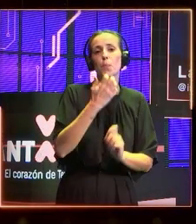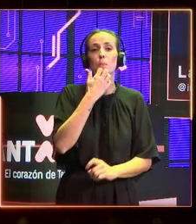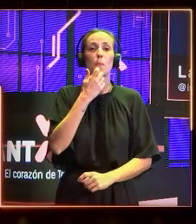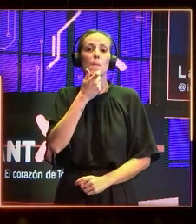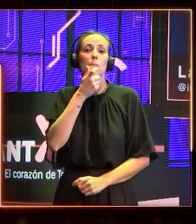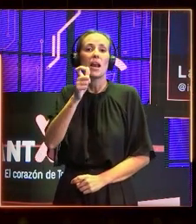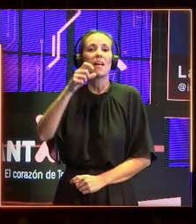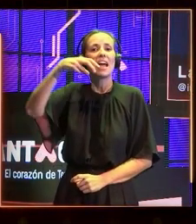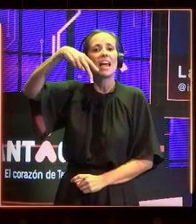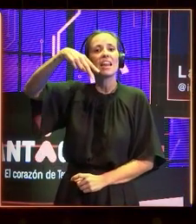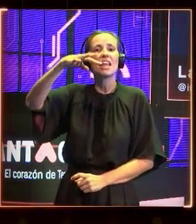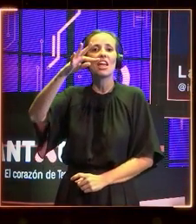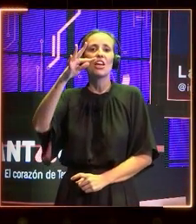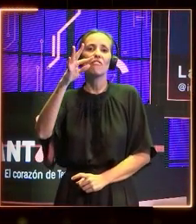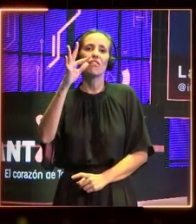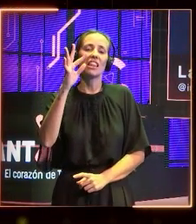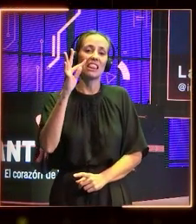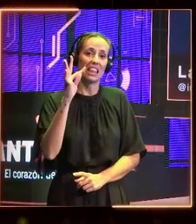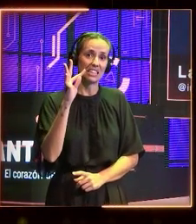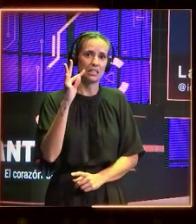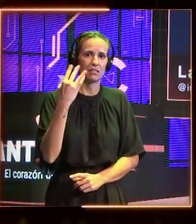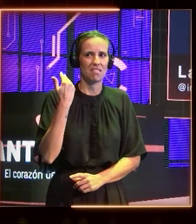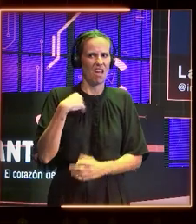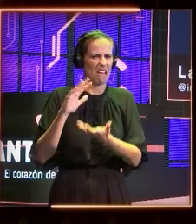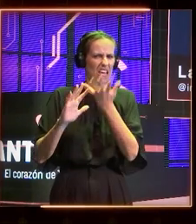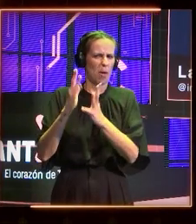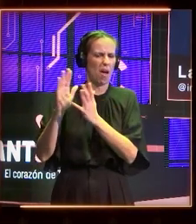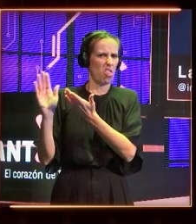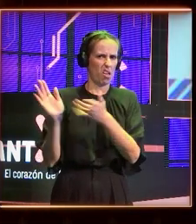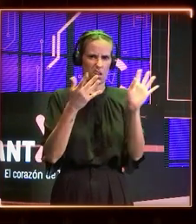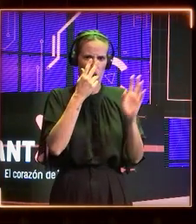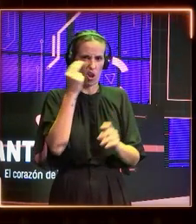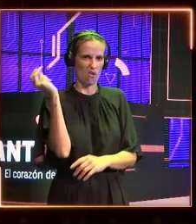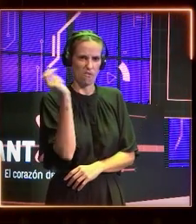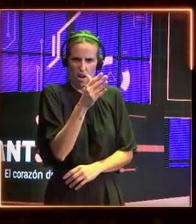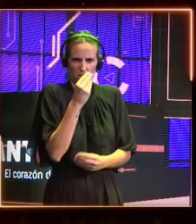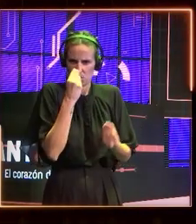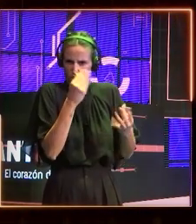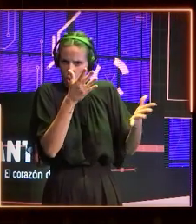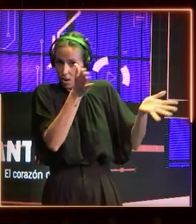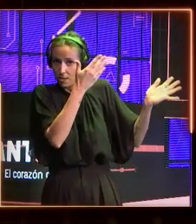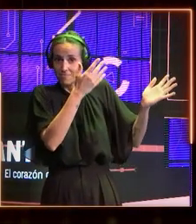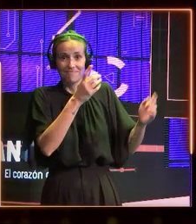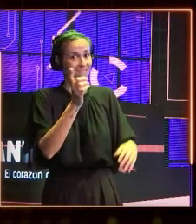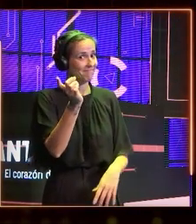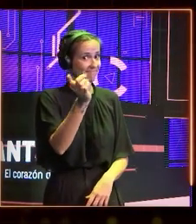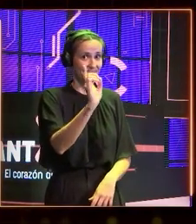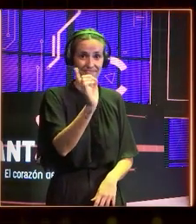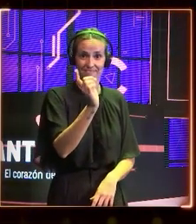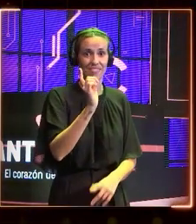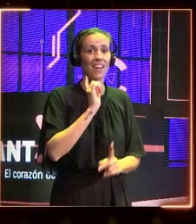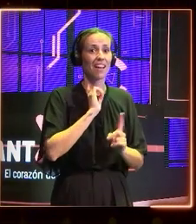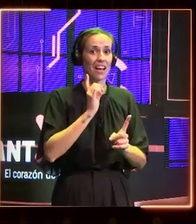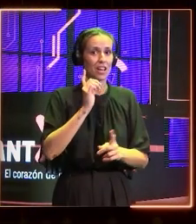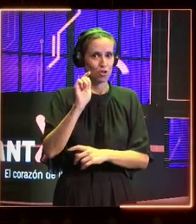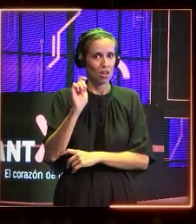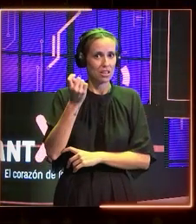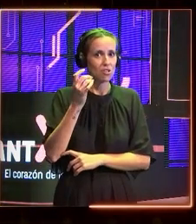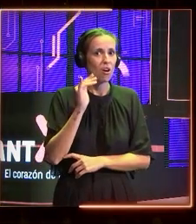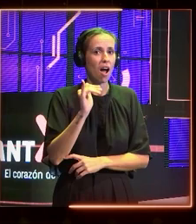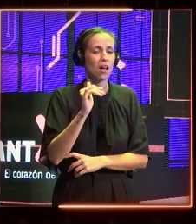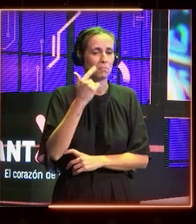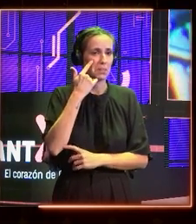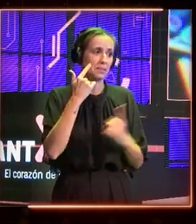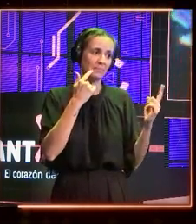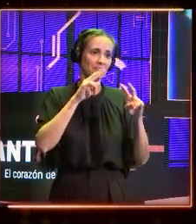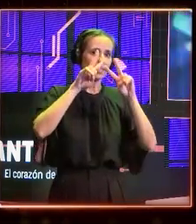el mundo dirá que está quemado y que eso ya ha pasado la historia no pues bueno tenemos casos de éxito os invito a seguir a este estudio de arte